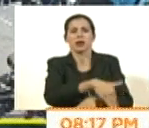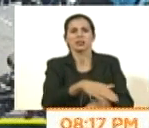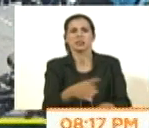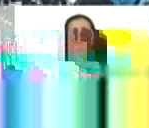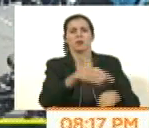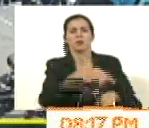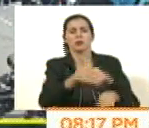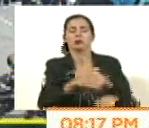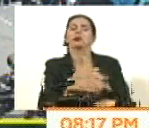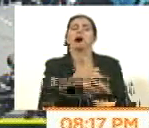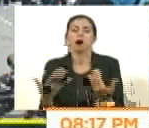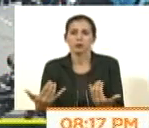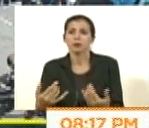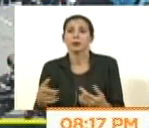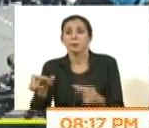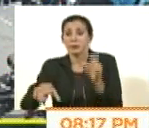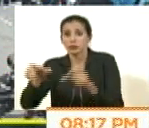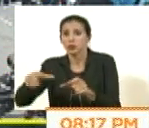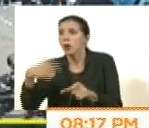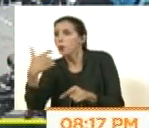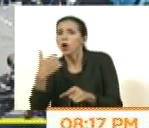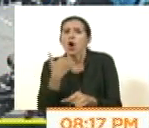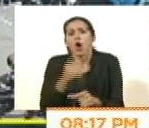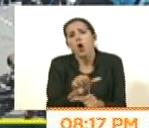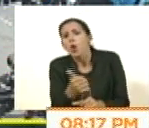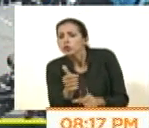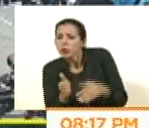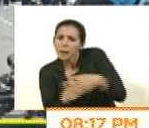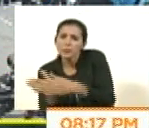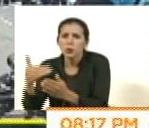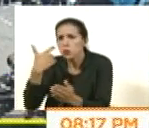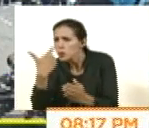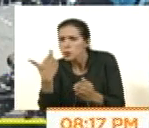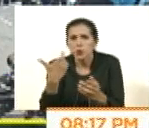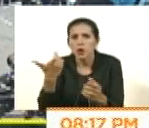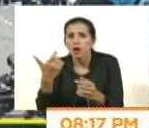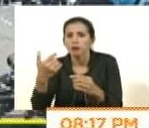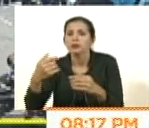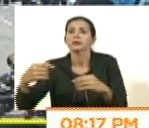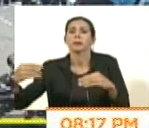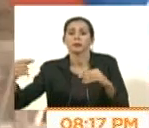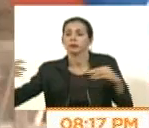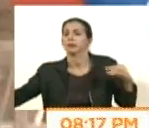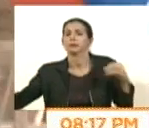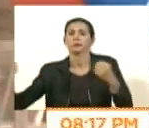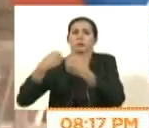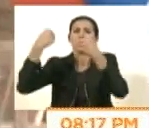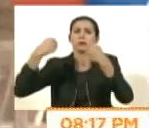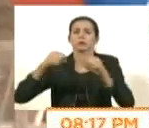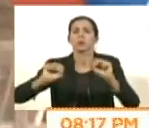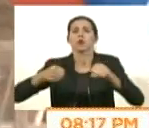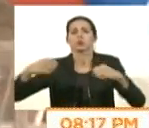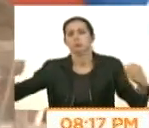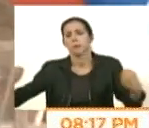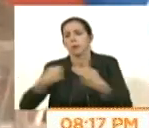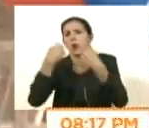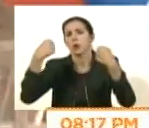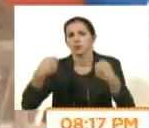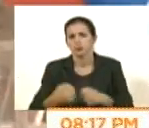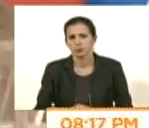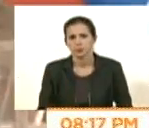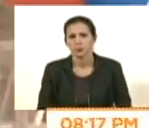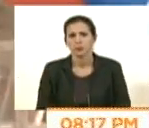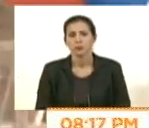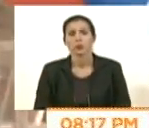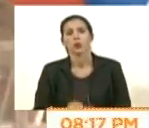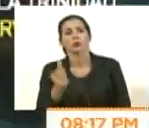ocasionaron esta lamentable muerte de estos 2 ciudadanos. Hay otra ciudadana, Oriana Mendoza